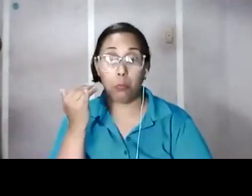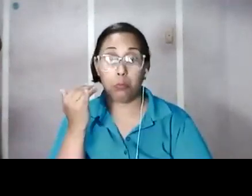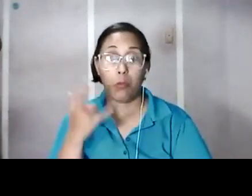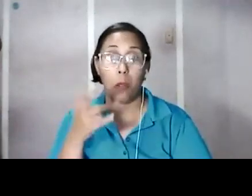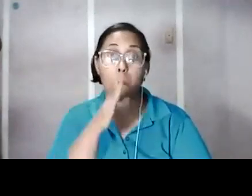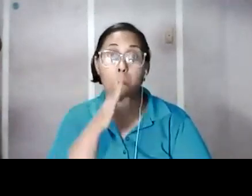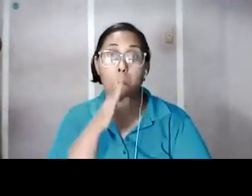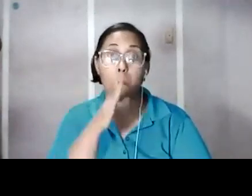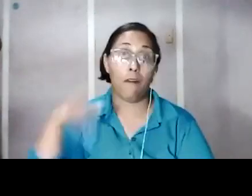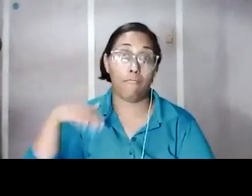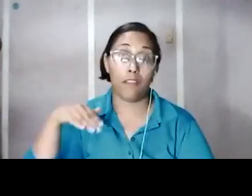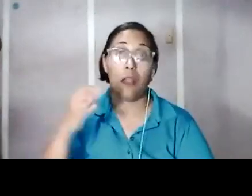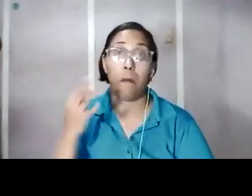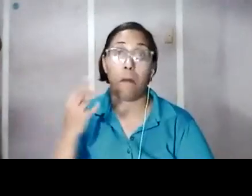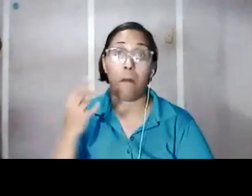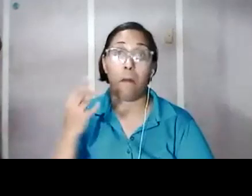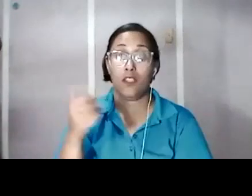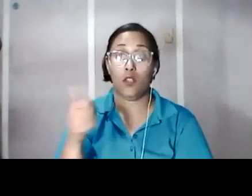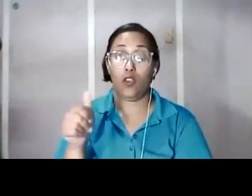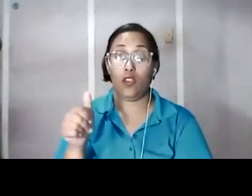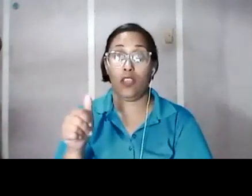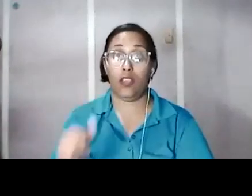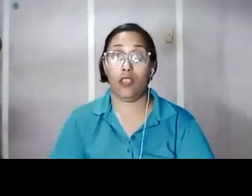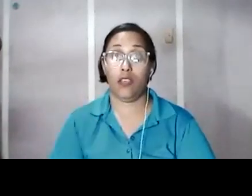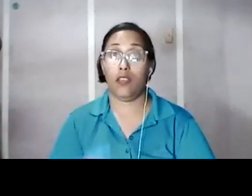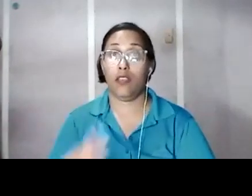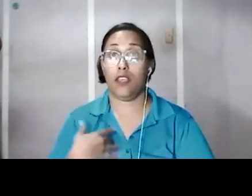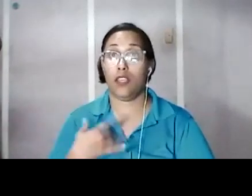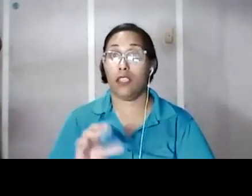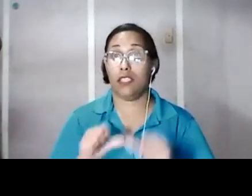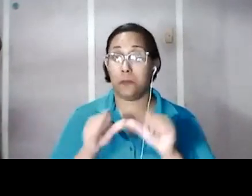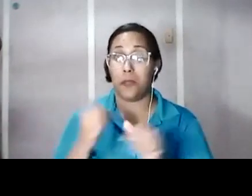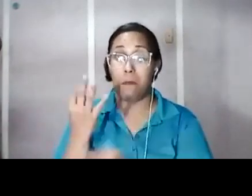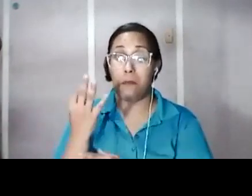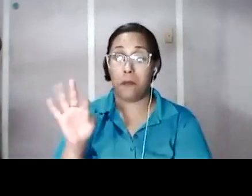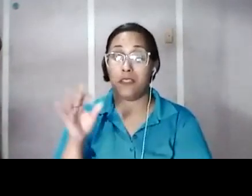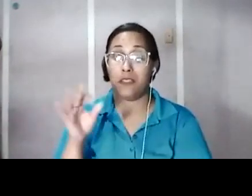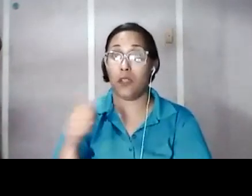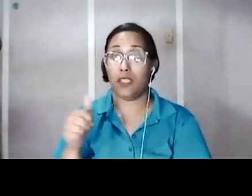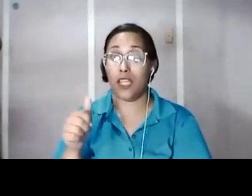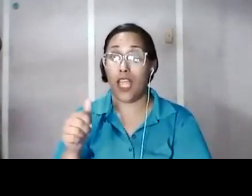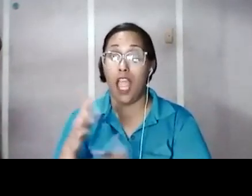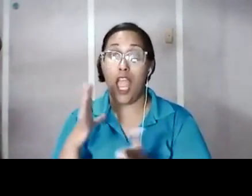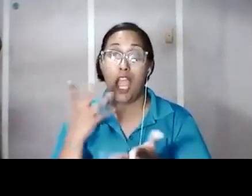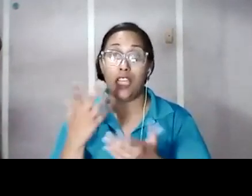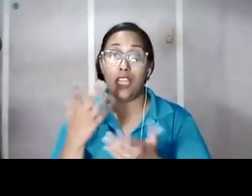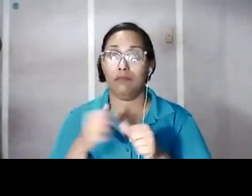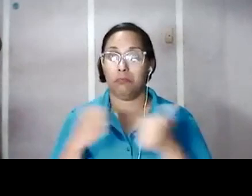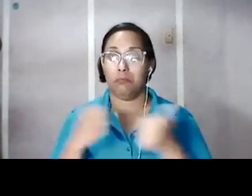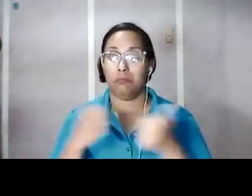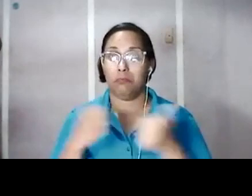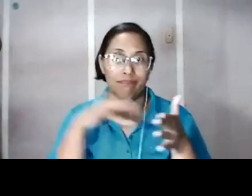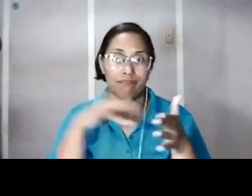en la década de 1910 y sigo en la década de 1910 y no salgo de ella, porque mientras más estudio, más me